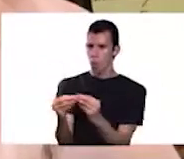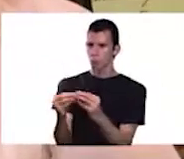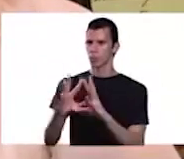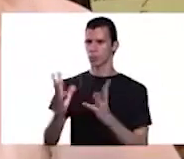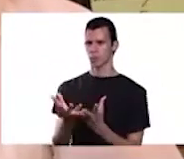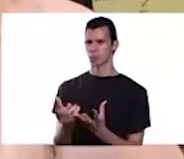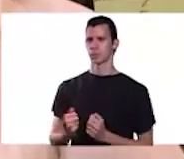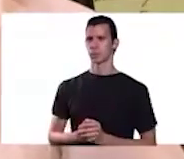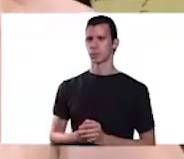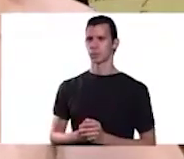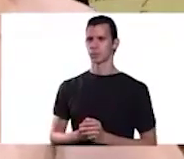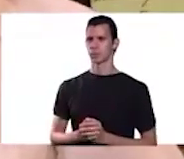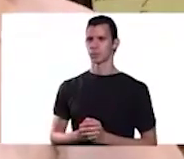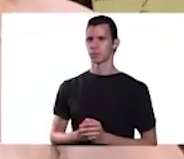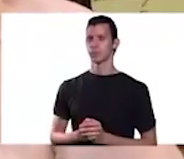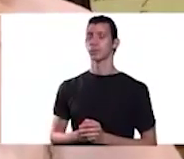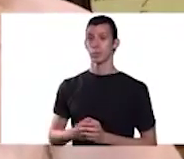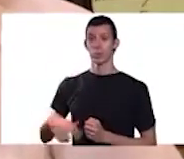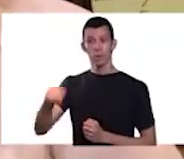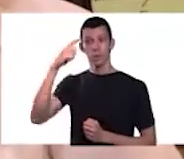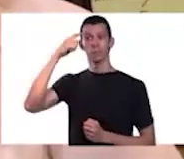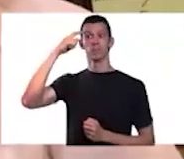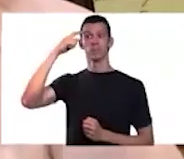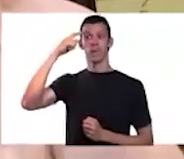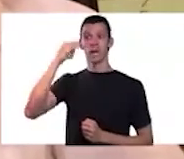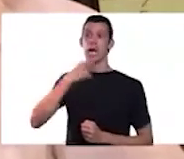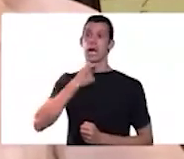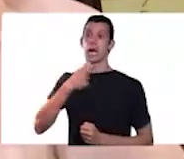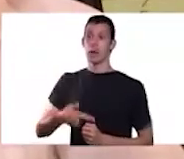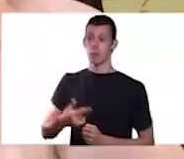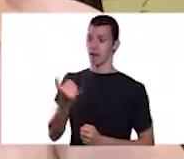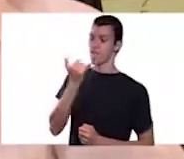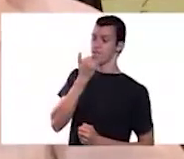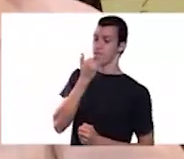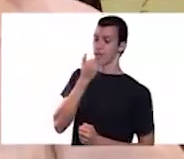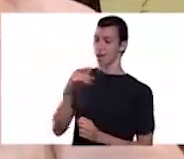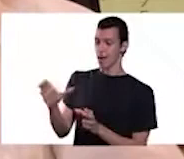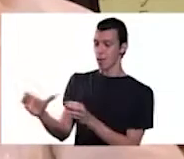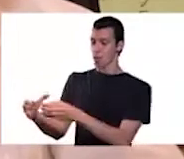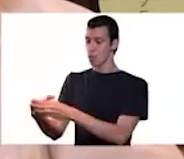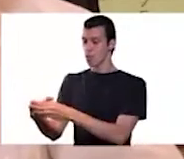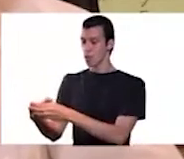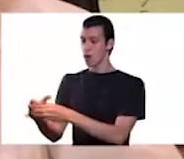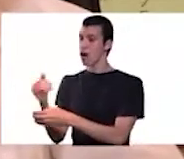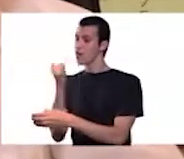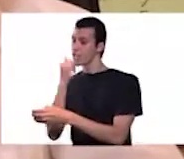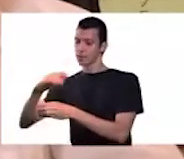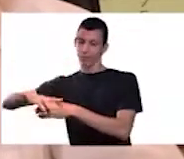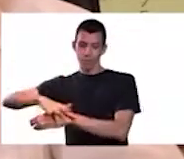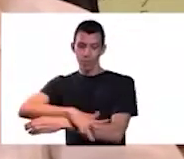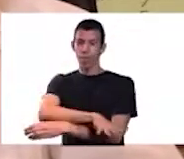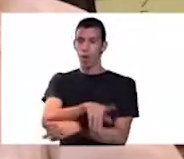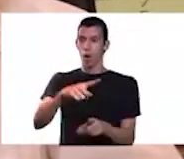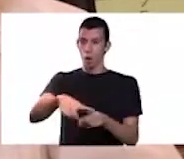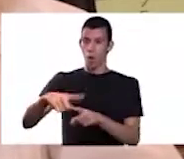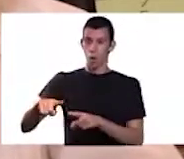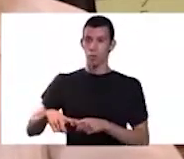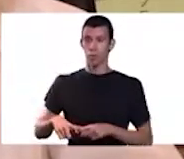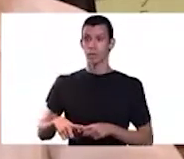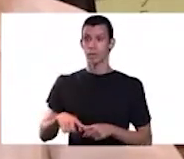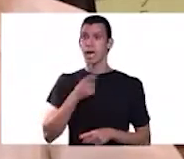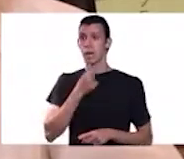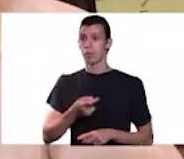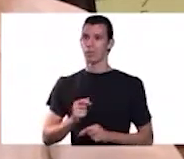afectamos una de ellas, las estamos afectando a todas. Si nosotros contaminamos las